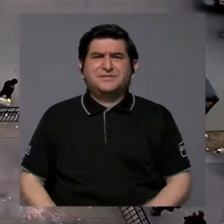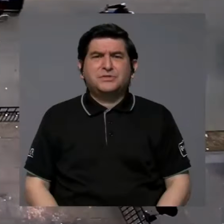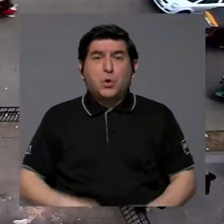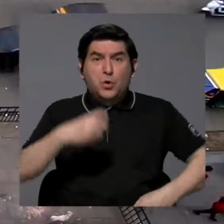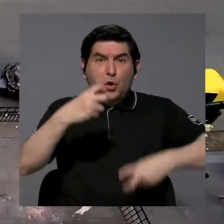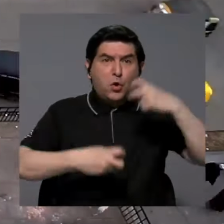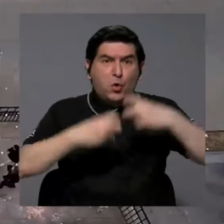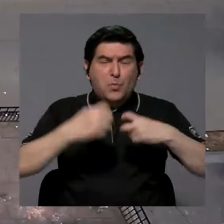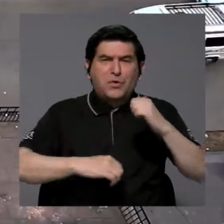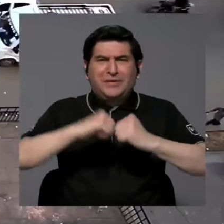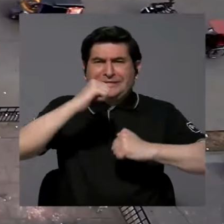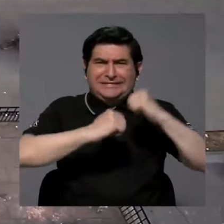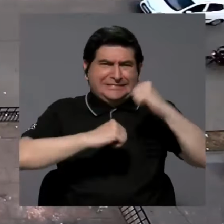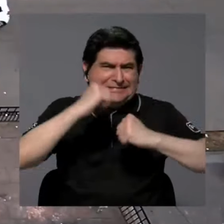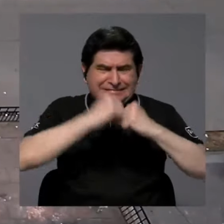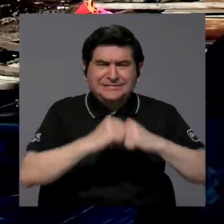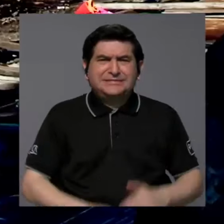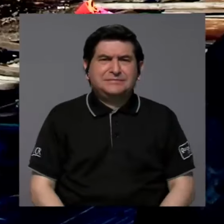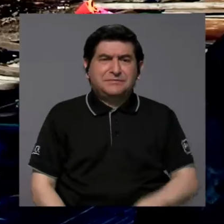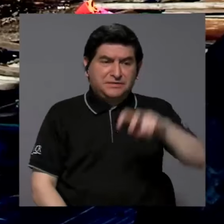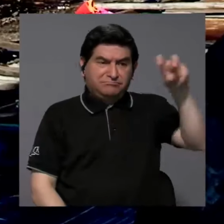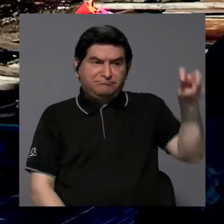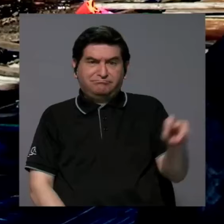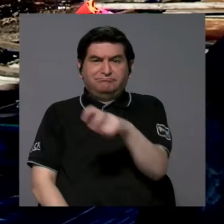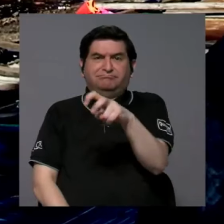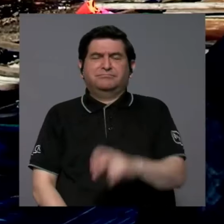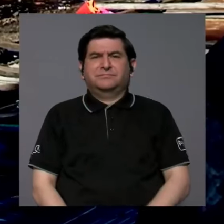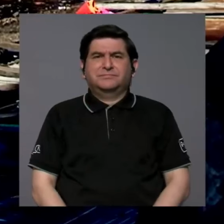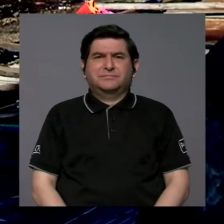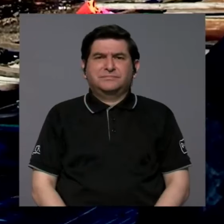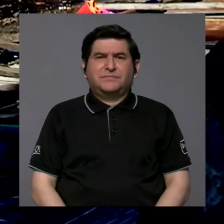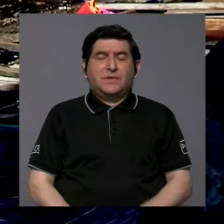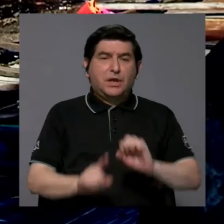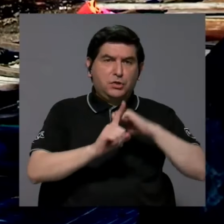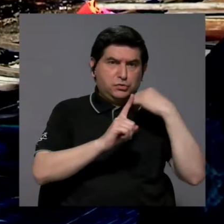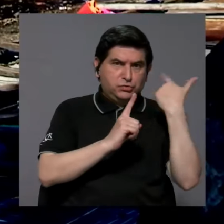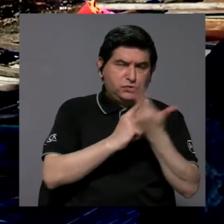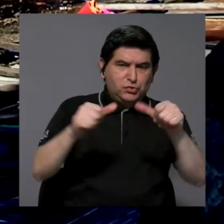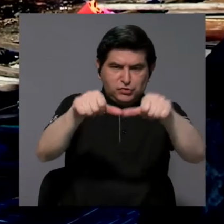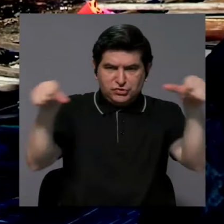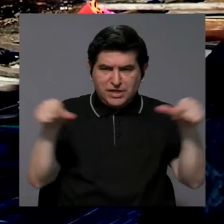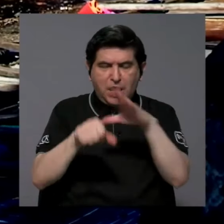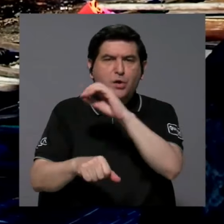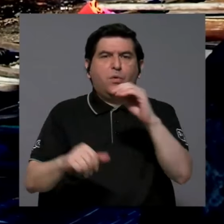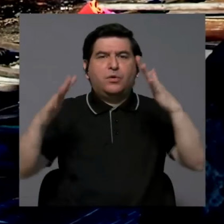en infraestructura, transporte, en el campo social y ambiental.